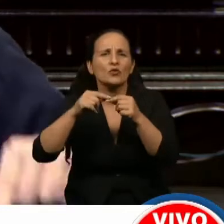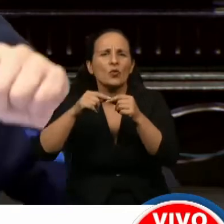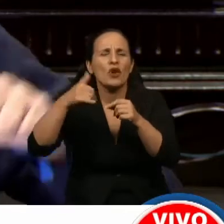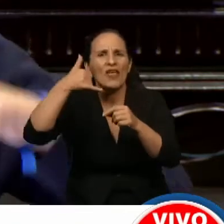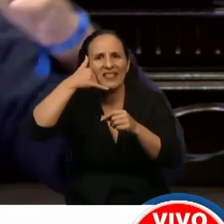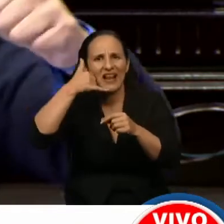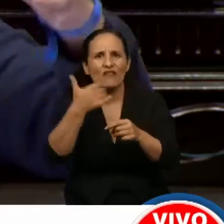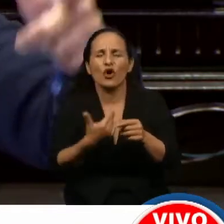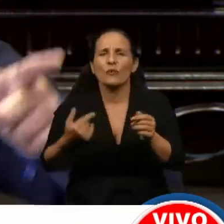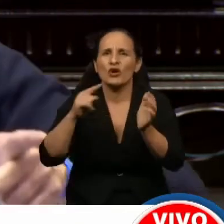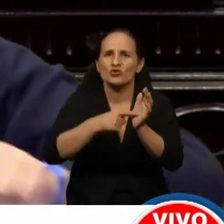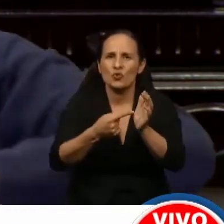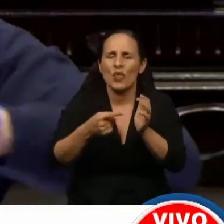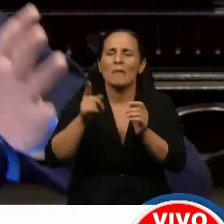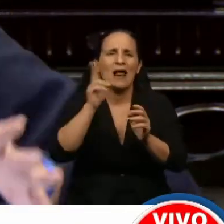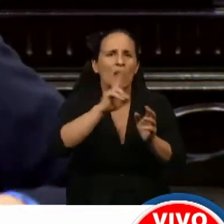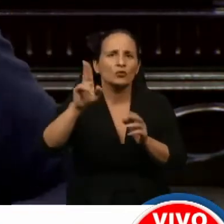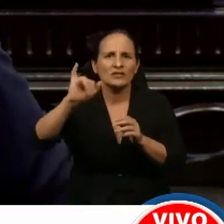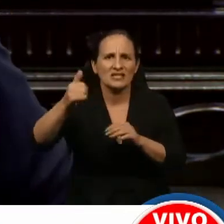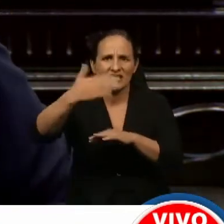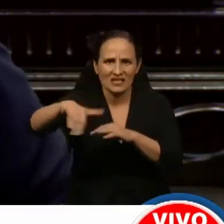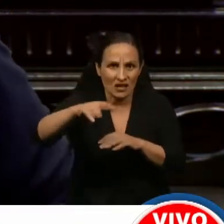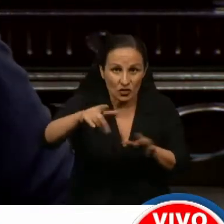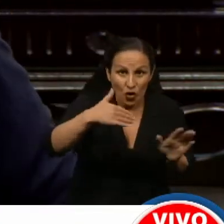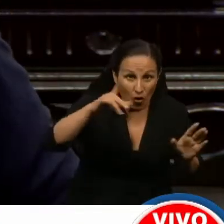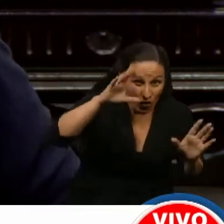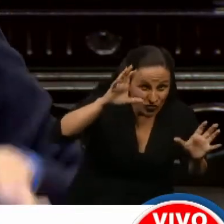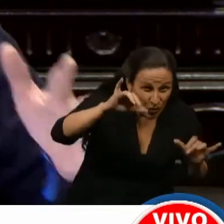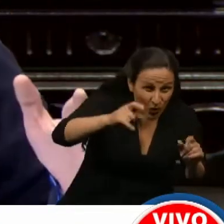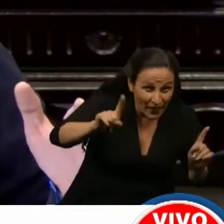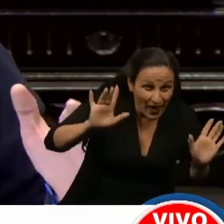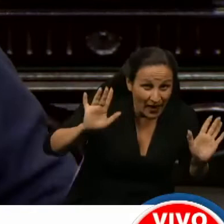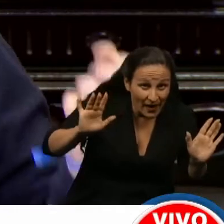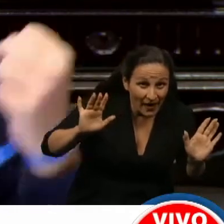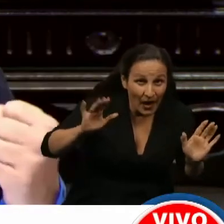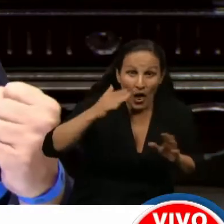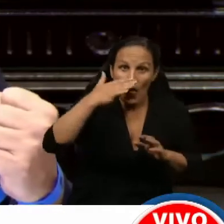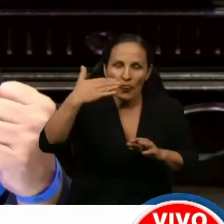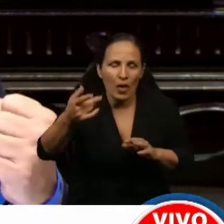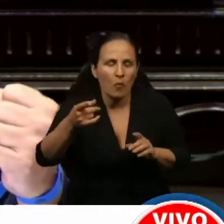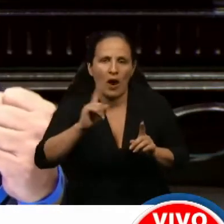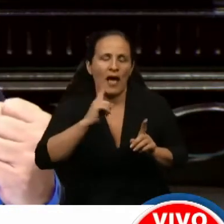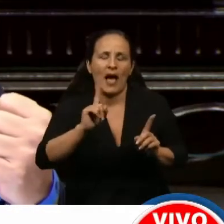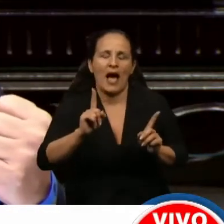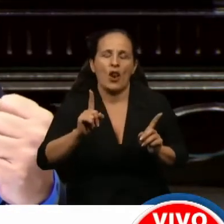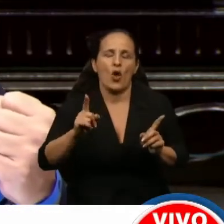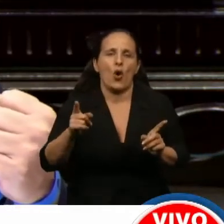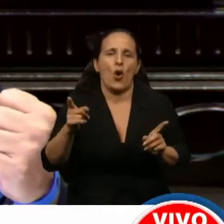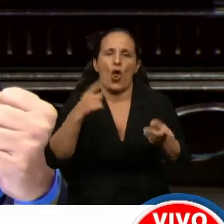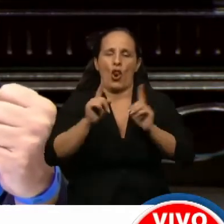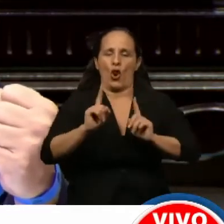teléfono del gobierno de la ciudad para poder salir a la calle. Yo no sé si lo recuerdan. Luego, retrocede correctamente con la